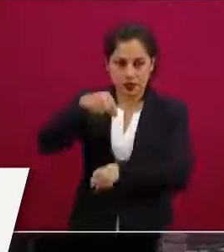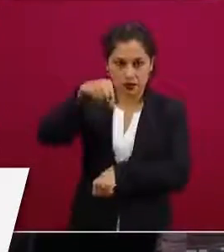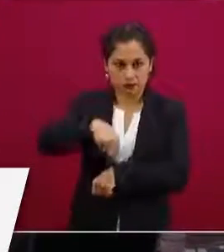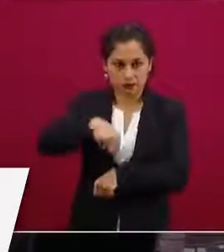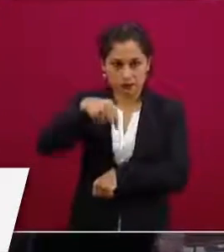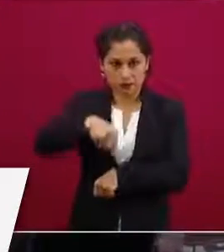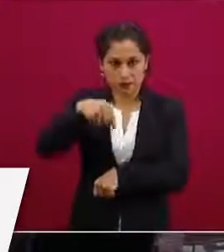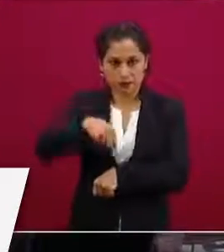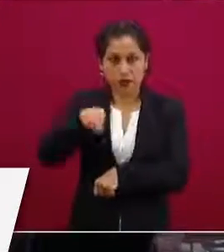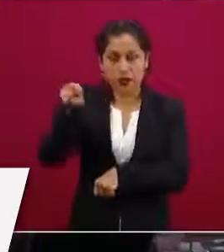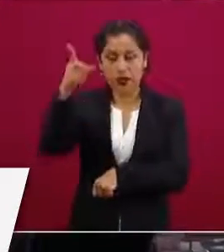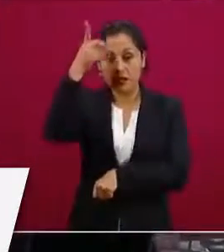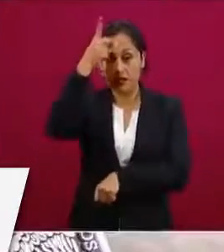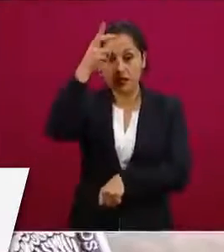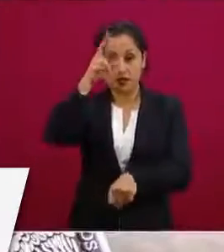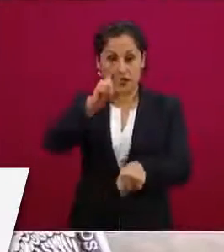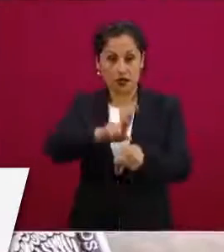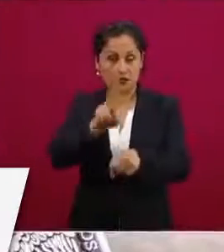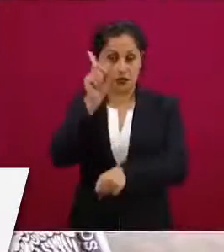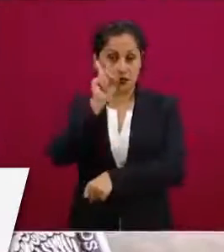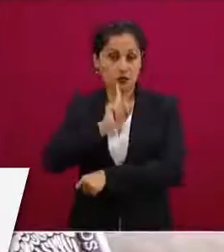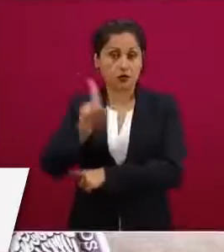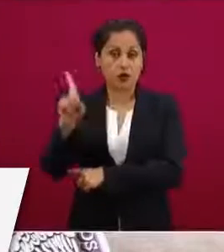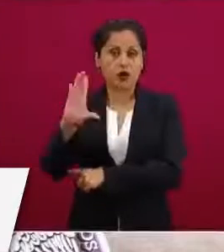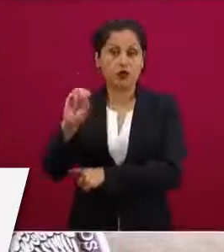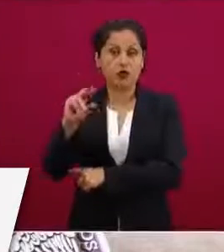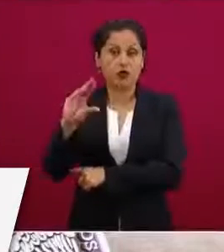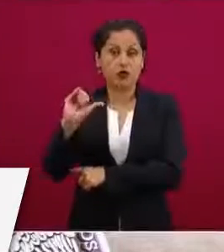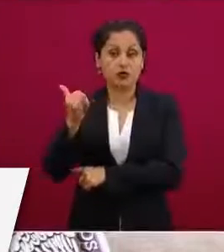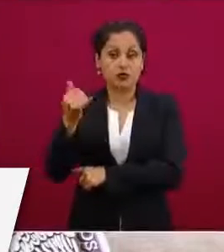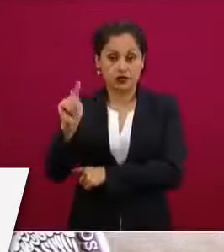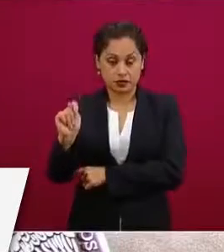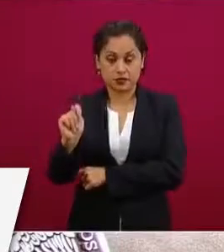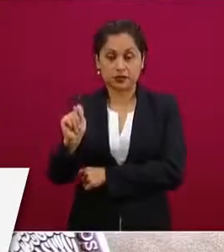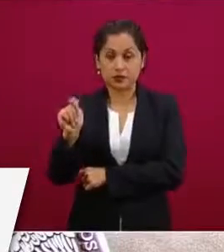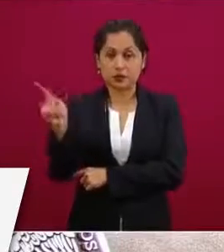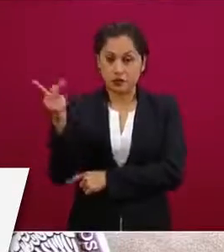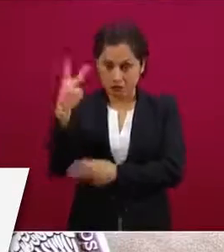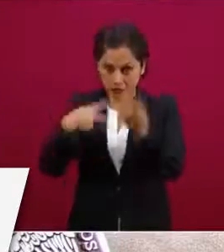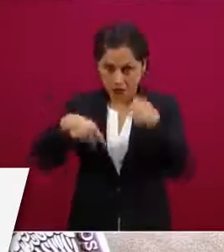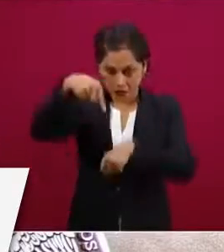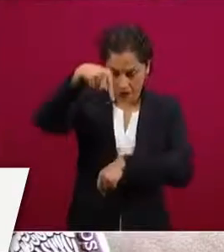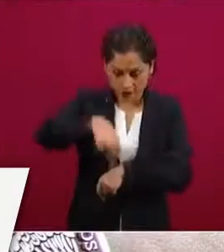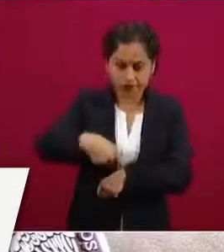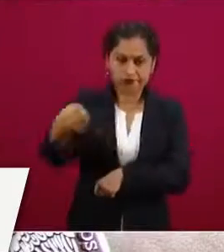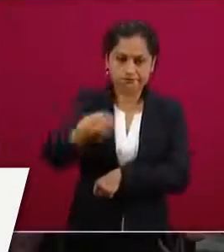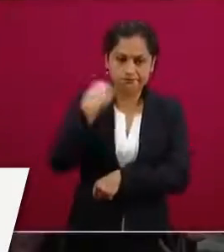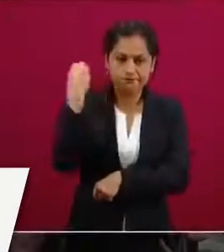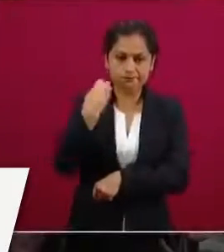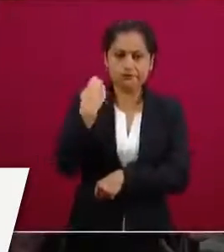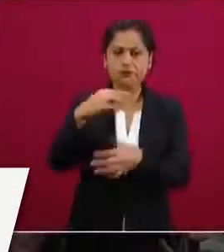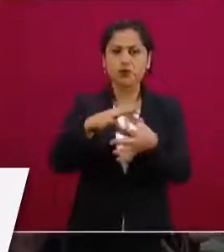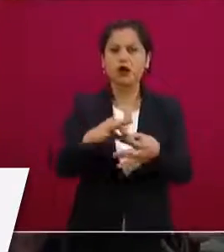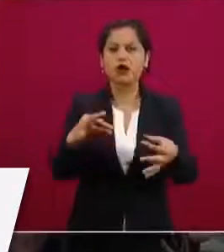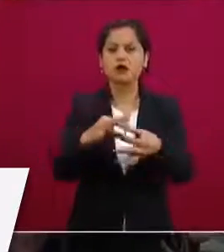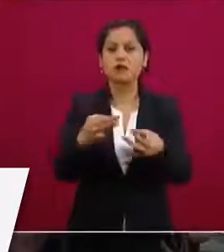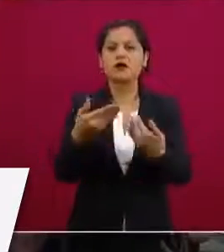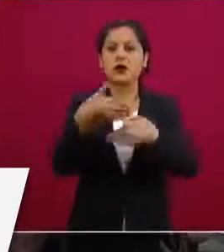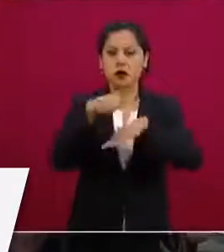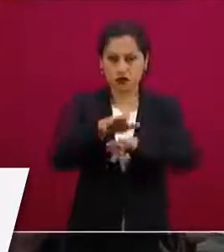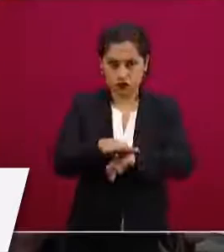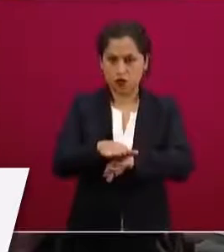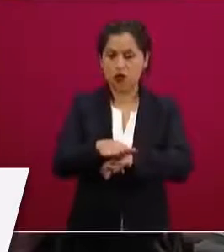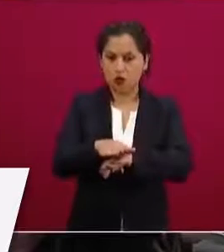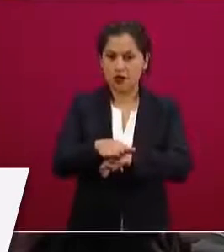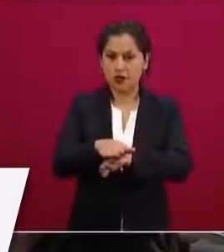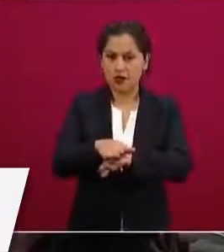la directora de CONACYT, que venga aquí para que les explique sobre esto y lo